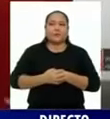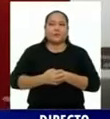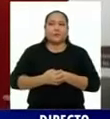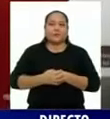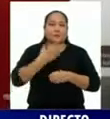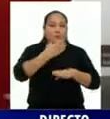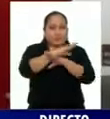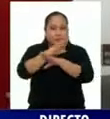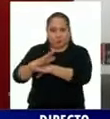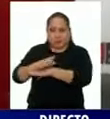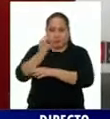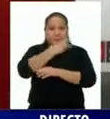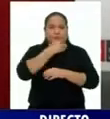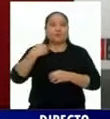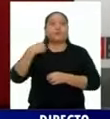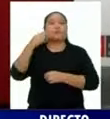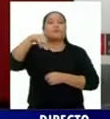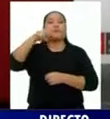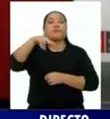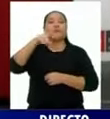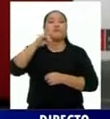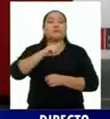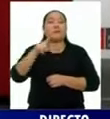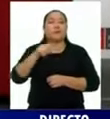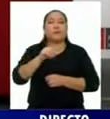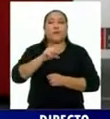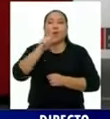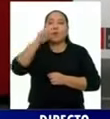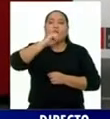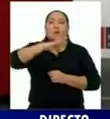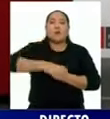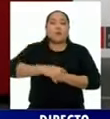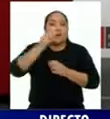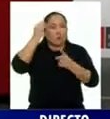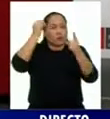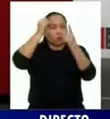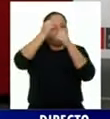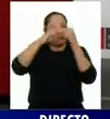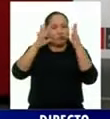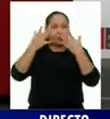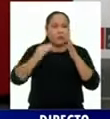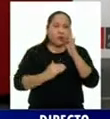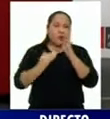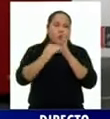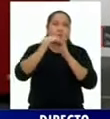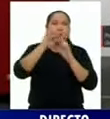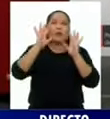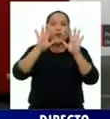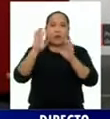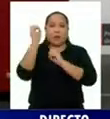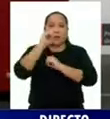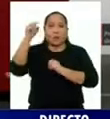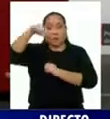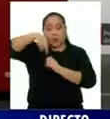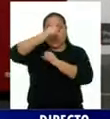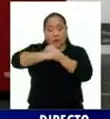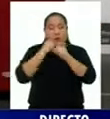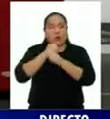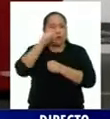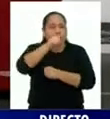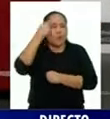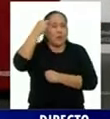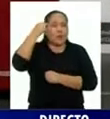Buenas tardes, ministro Mendoza. ¿Cómo está? Usted mencionaba que tenía una proyección de un crecimiento de 10% para este año. ¿Usted